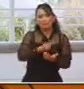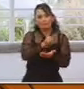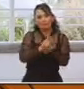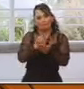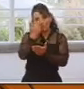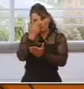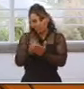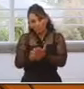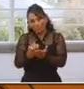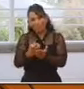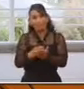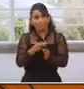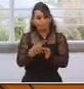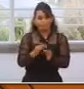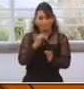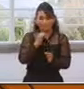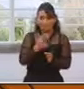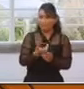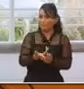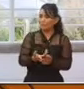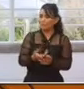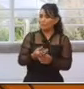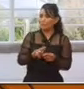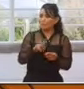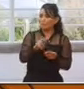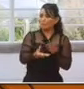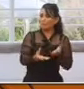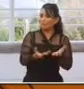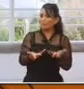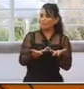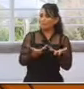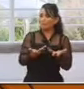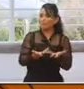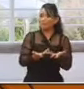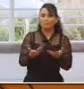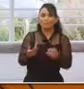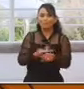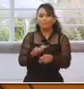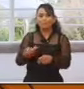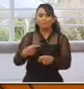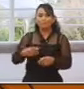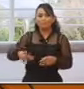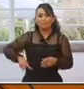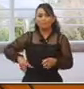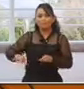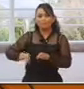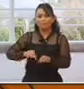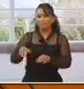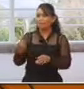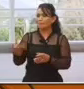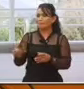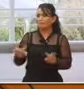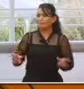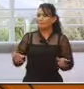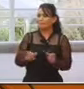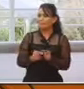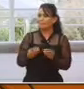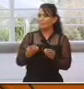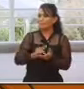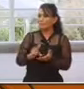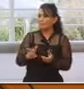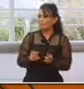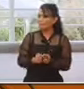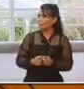dicha sanción ya haya sido cumplida y la conducta por la cual se impuso no se relacione con las funciones públicas atribuidas al cargo. Es cuanto. Muchas gracias,